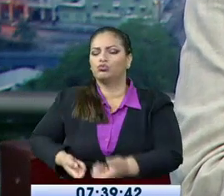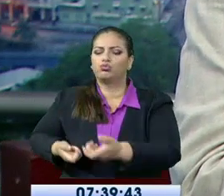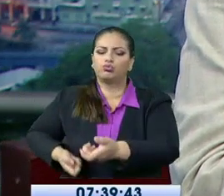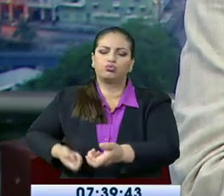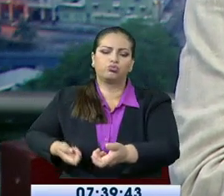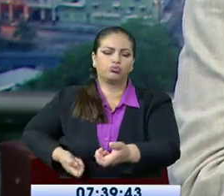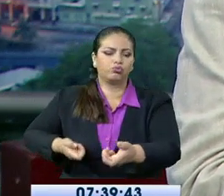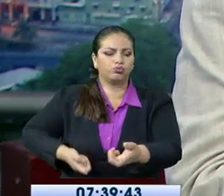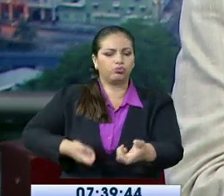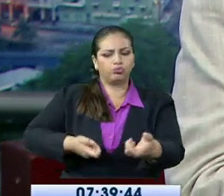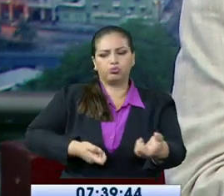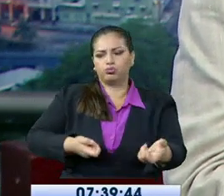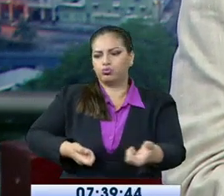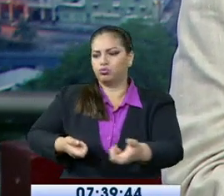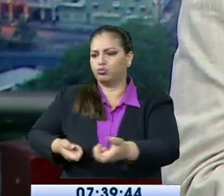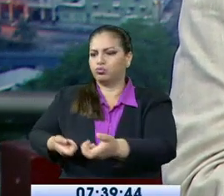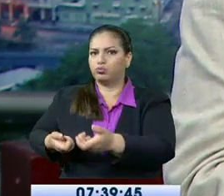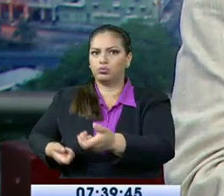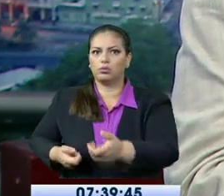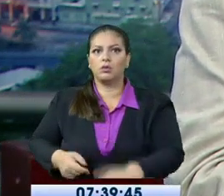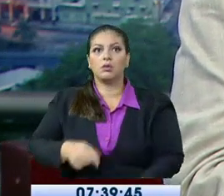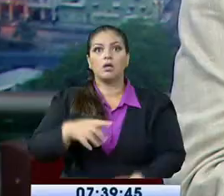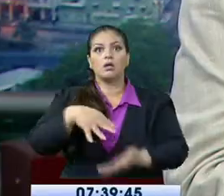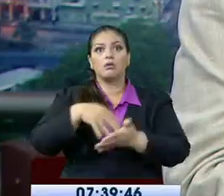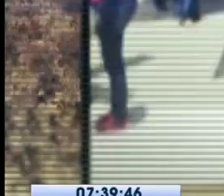recibían clases.